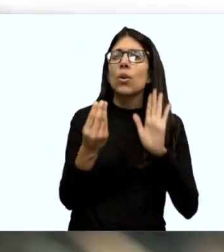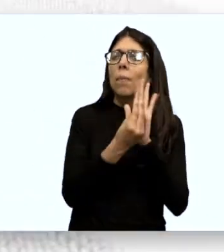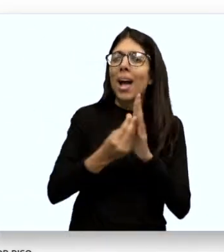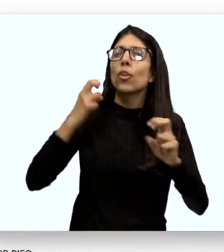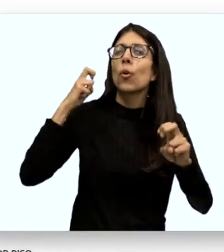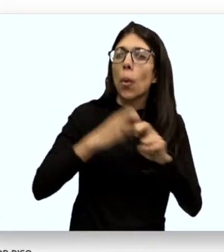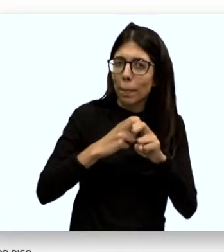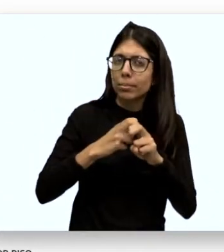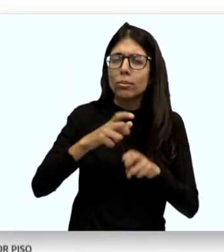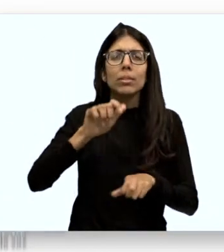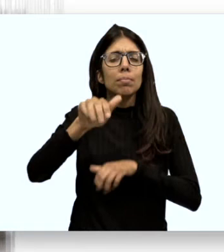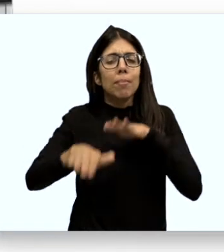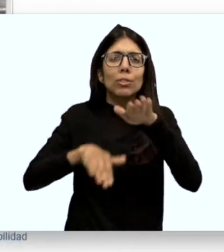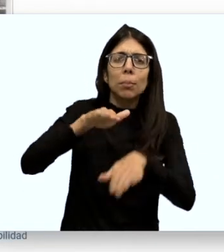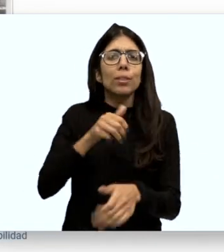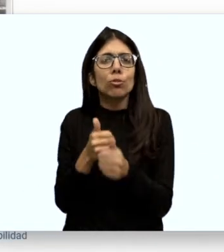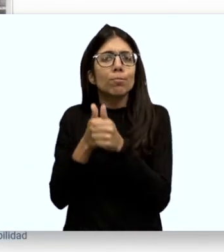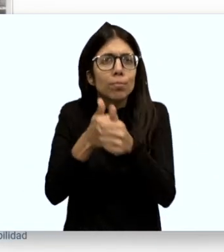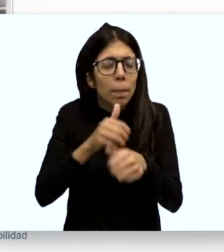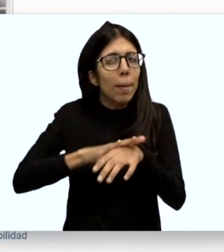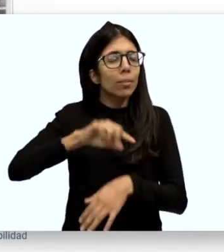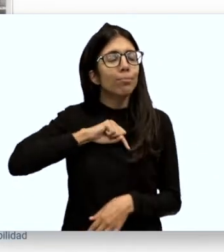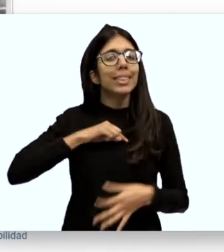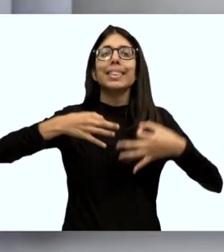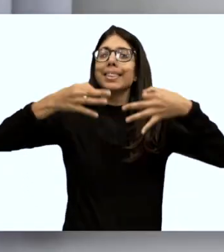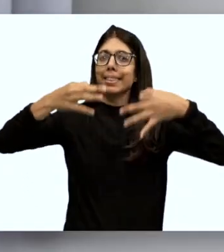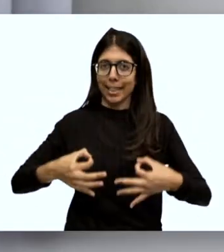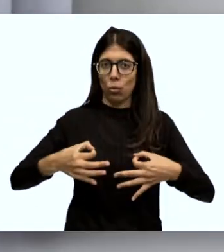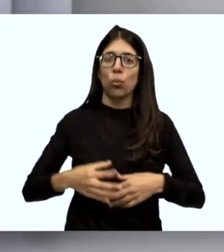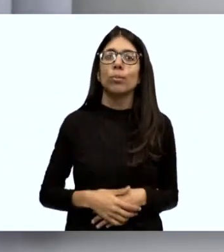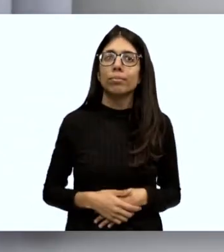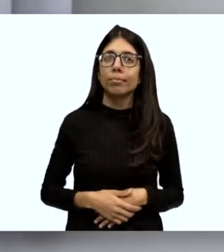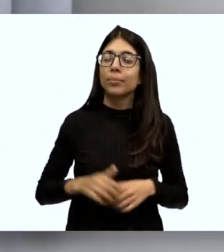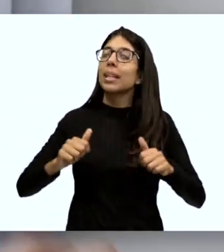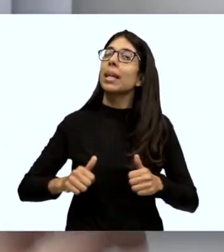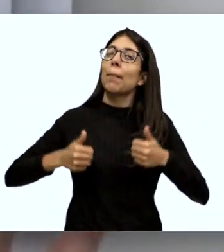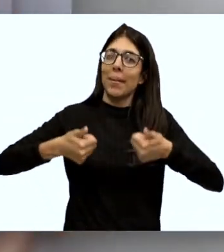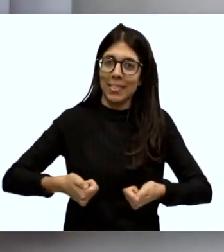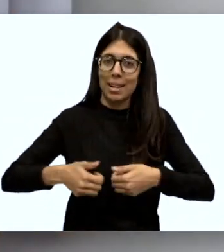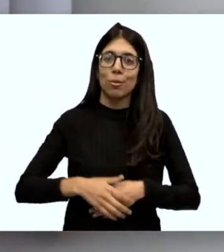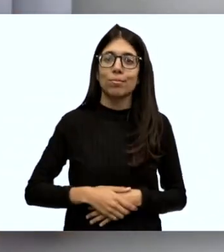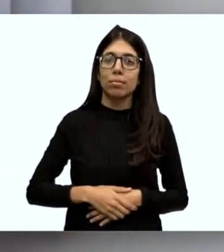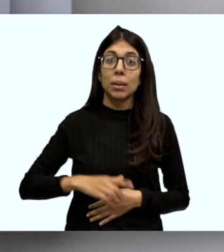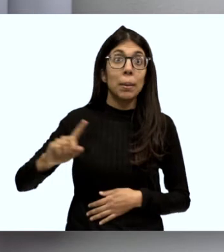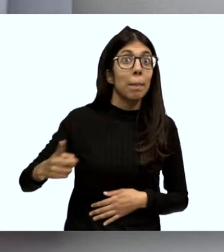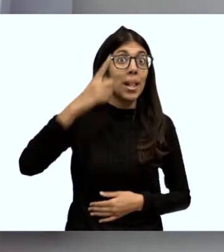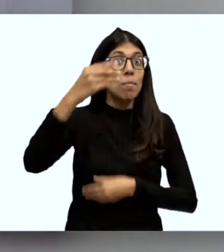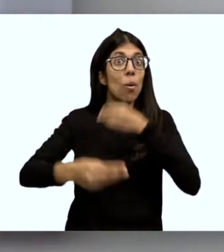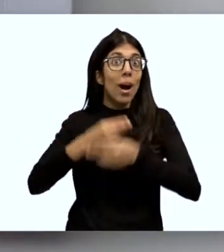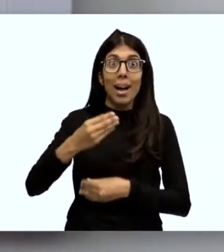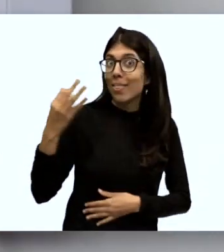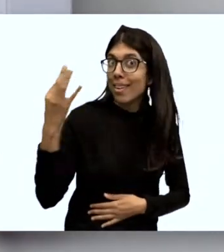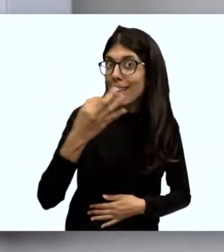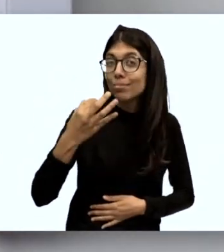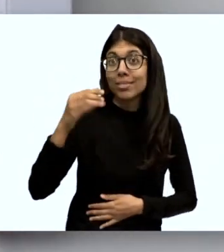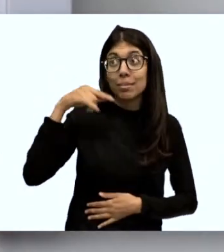cubadis.es/compatibilidad y sigue los pasos que te indicamos para estar seguro. Comencemos. Lo primero que haremos será abrir el telefonillo